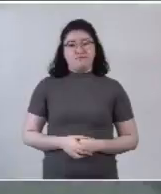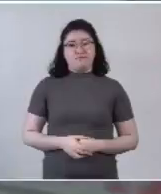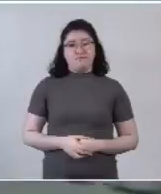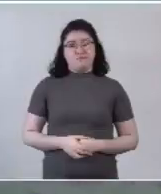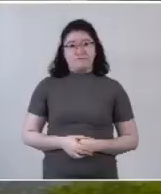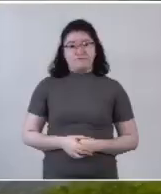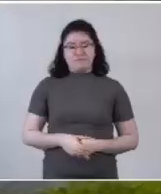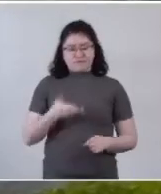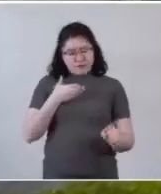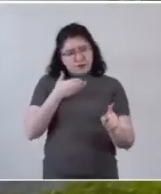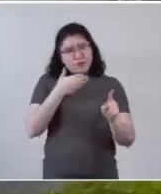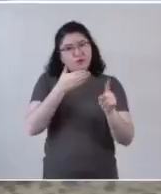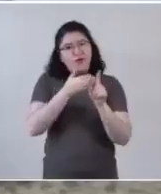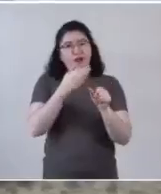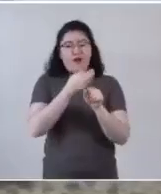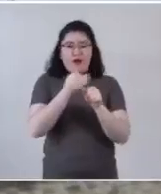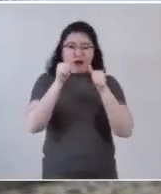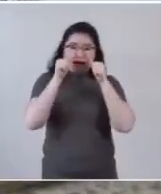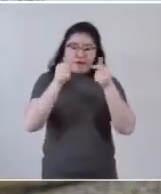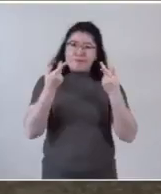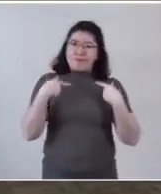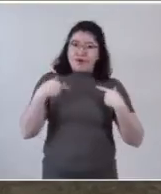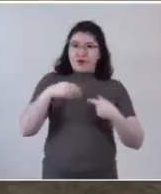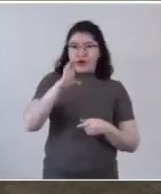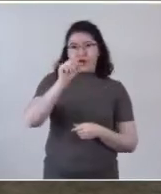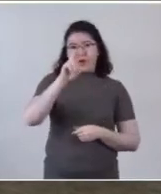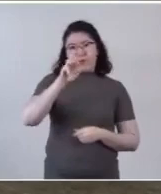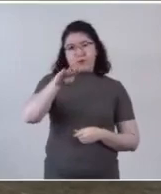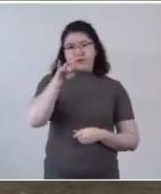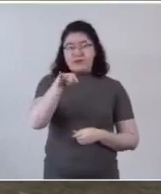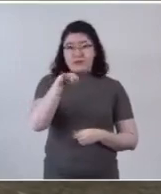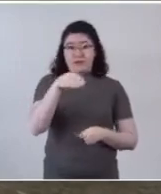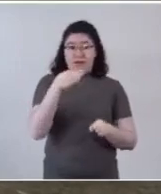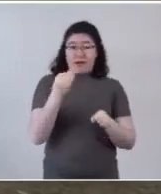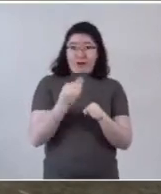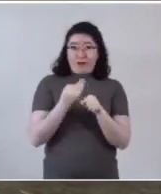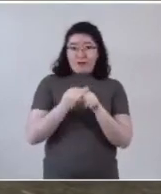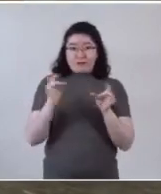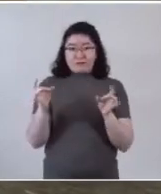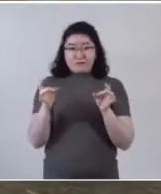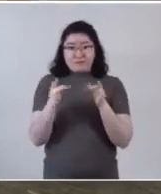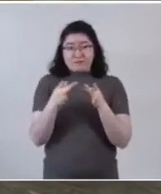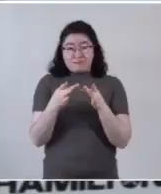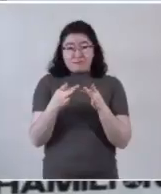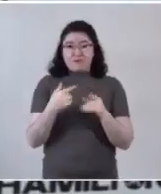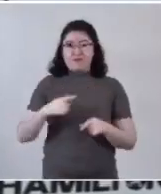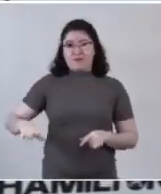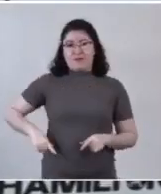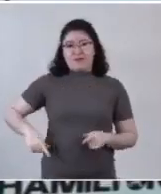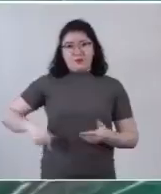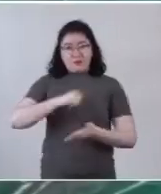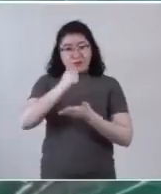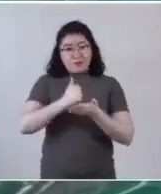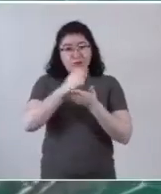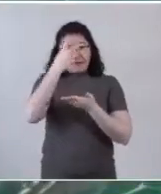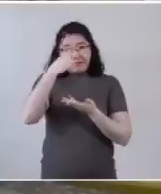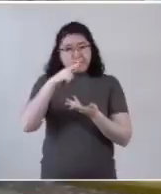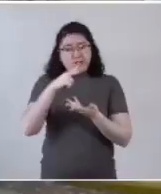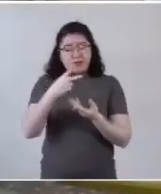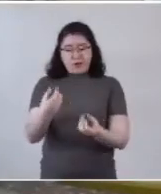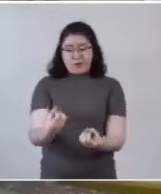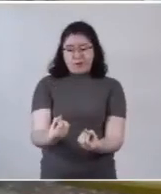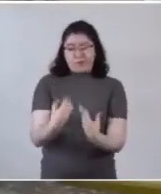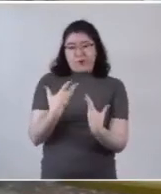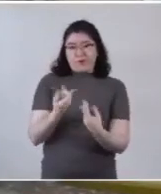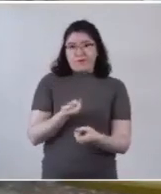Con la finalidad de brindar la mejor atención a los pacientes de COVID-19 en esta emergencia sanitaria, el Gobierno de la Ciudad de México recibió una